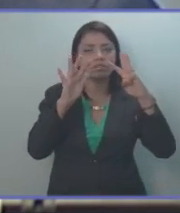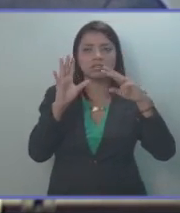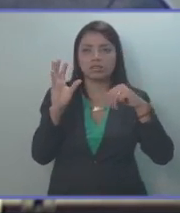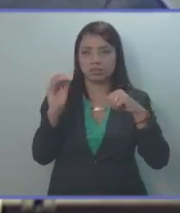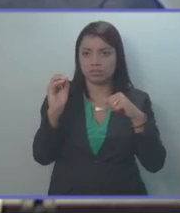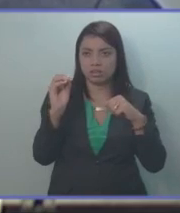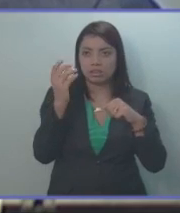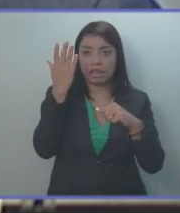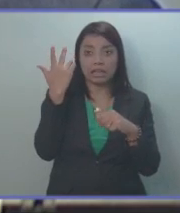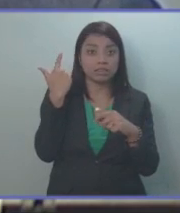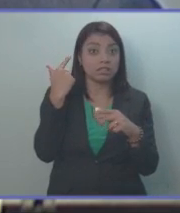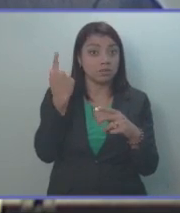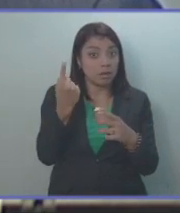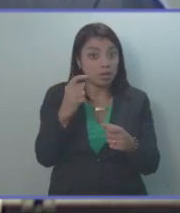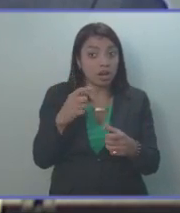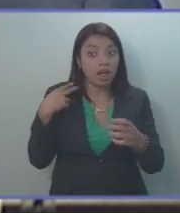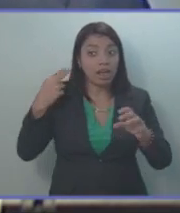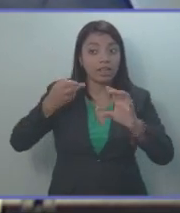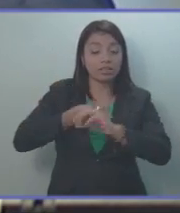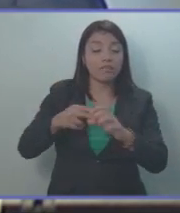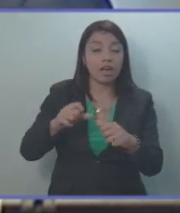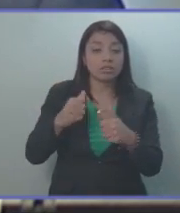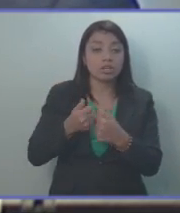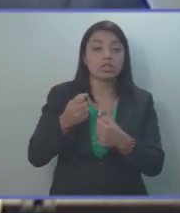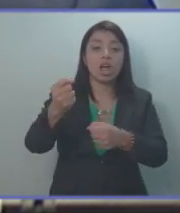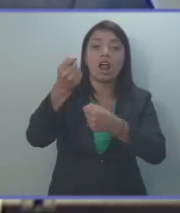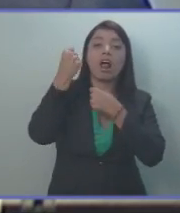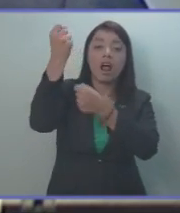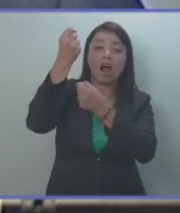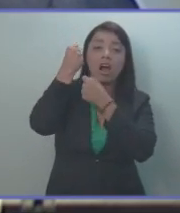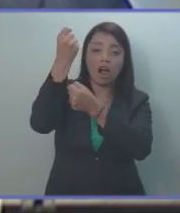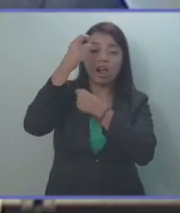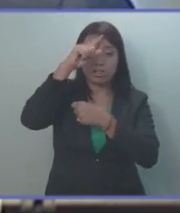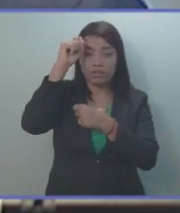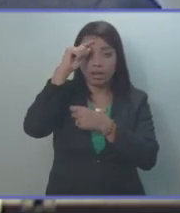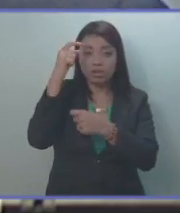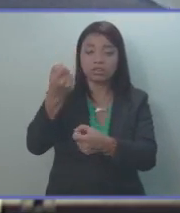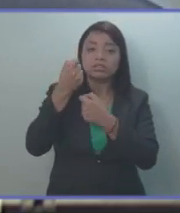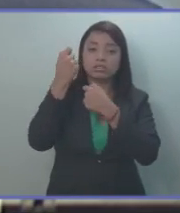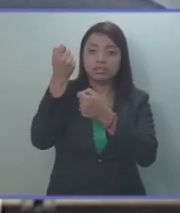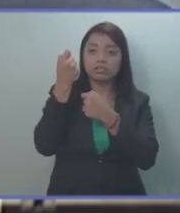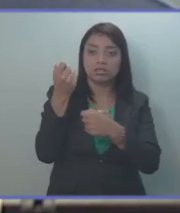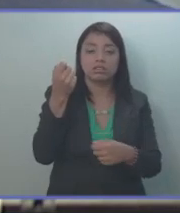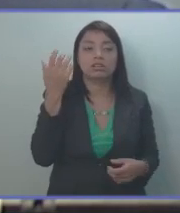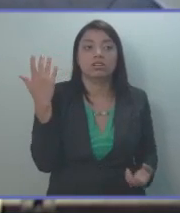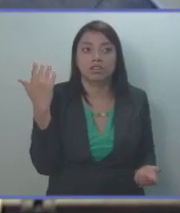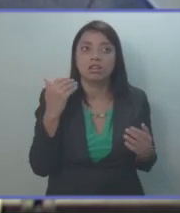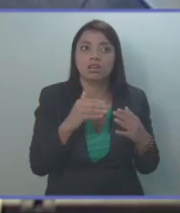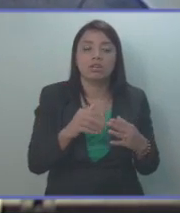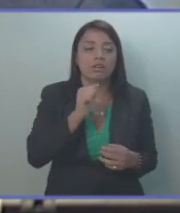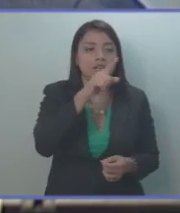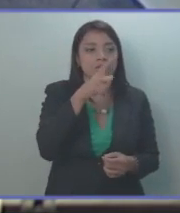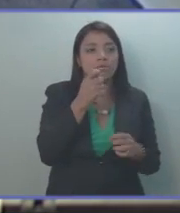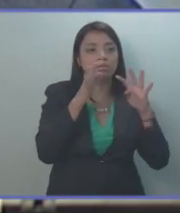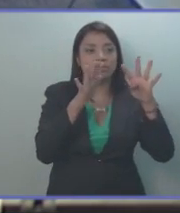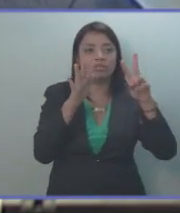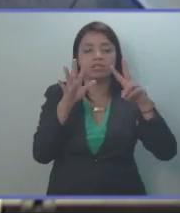sindicalista. Como en la época del 70 era un crimen ser estudiante universitario.